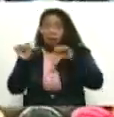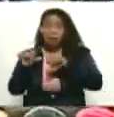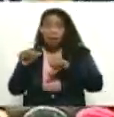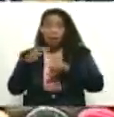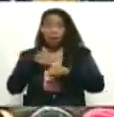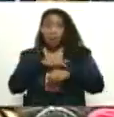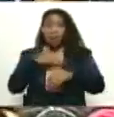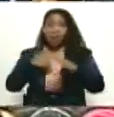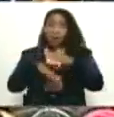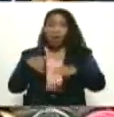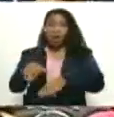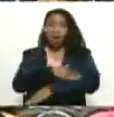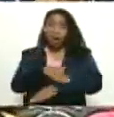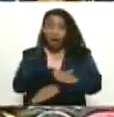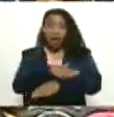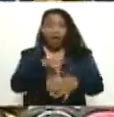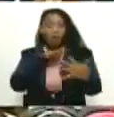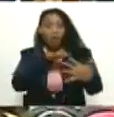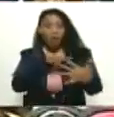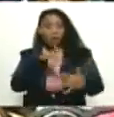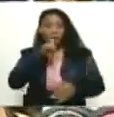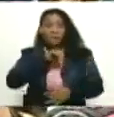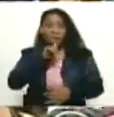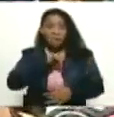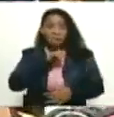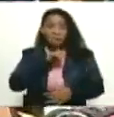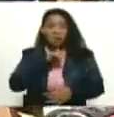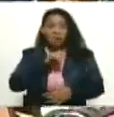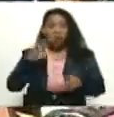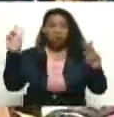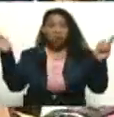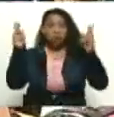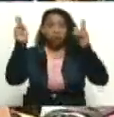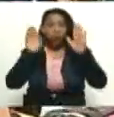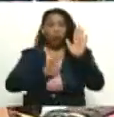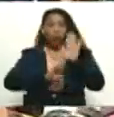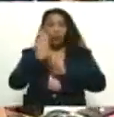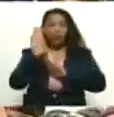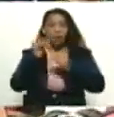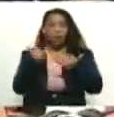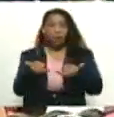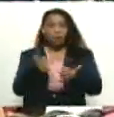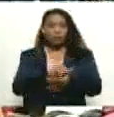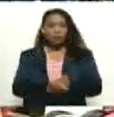a la calle, nos vamos a la batalla, a la resistencia y a la victoria. Ahora,